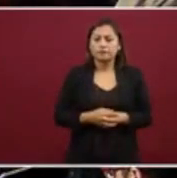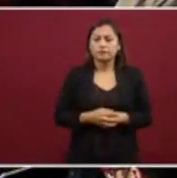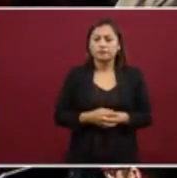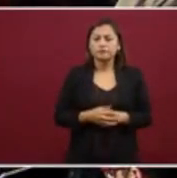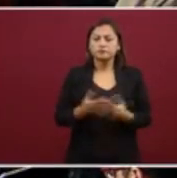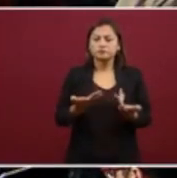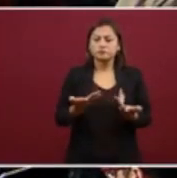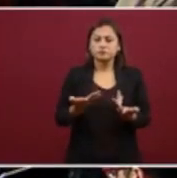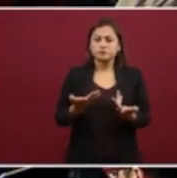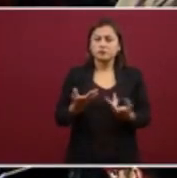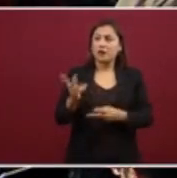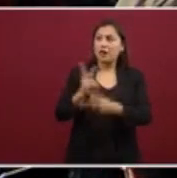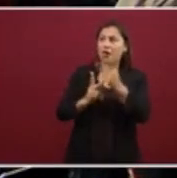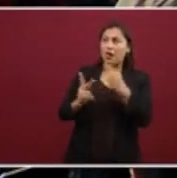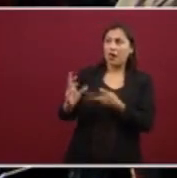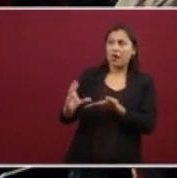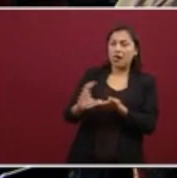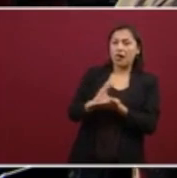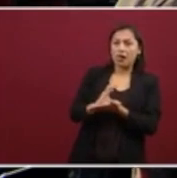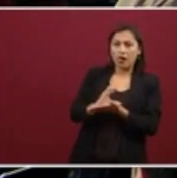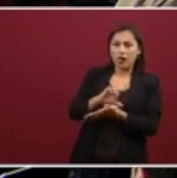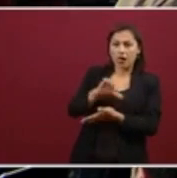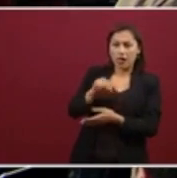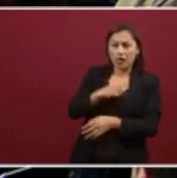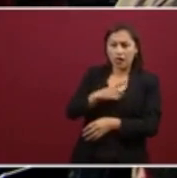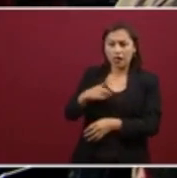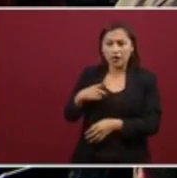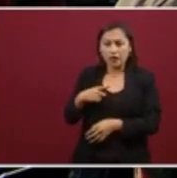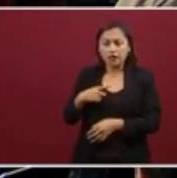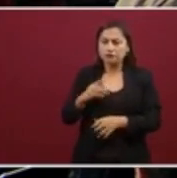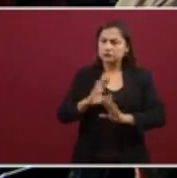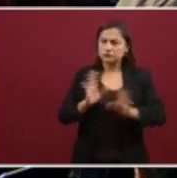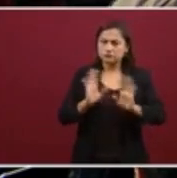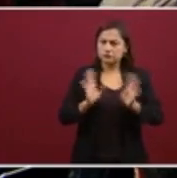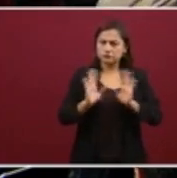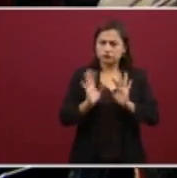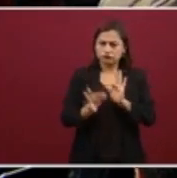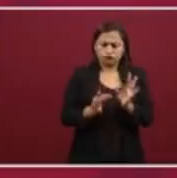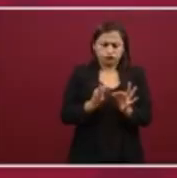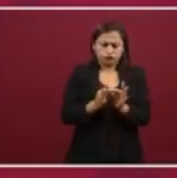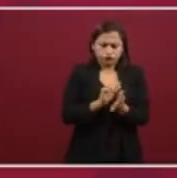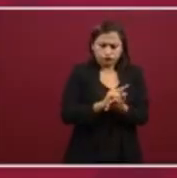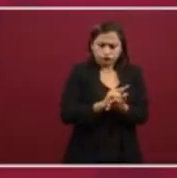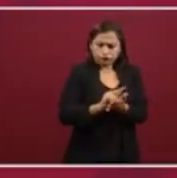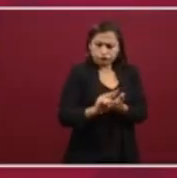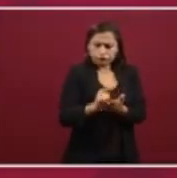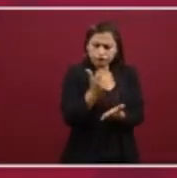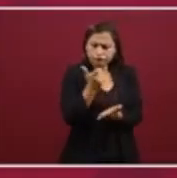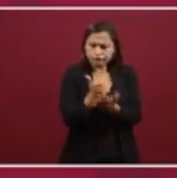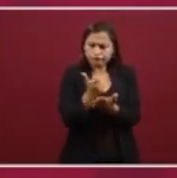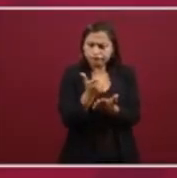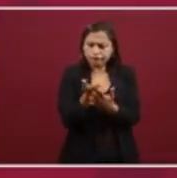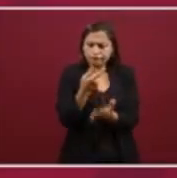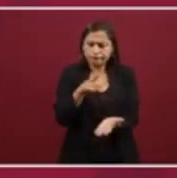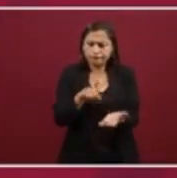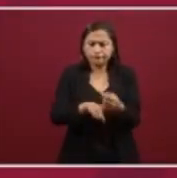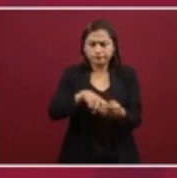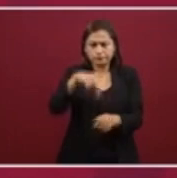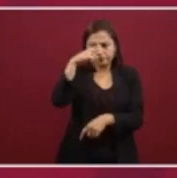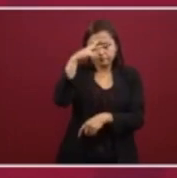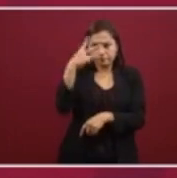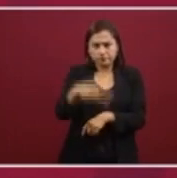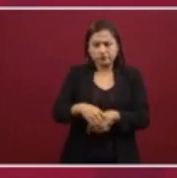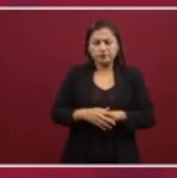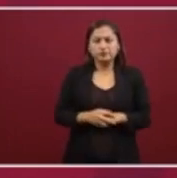endeudarnos, de tener finanzas públicas sanas, de orientar